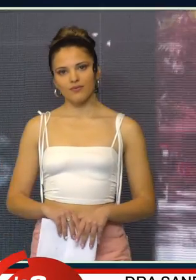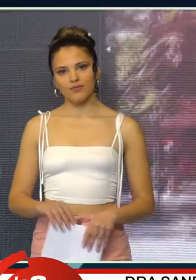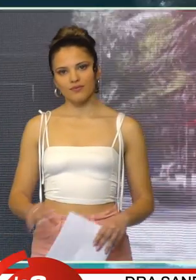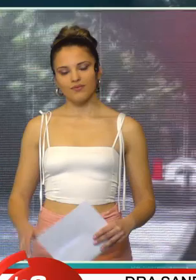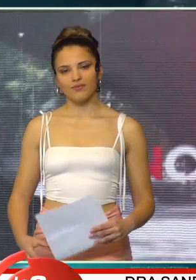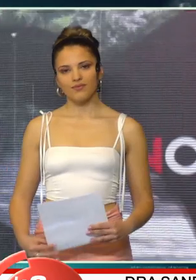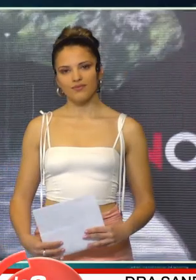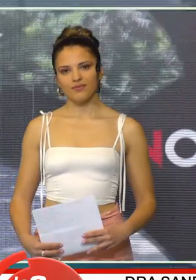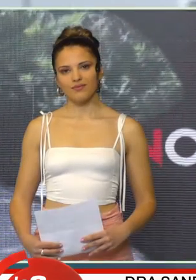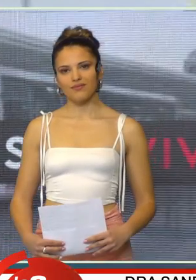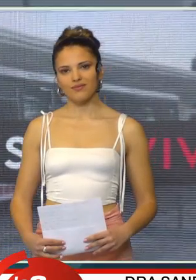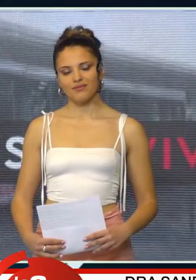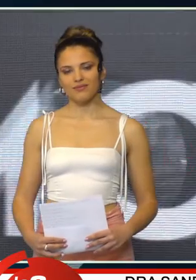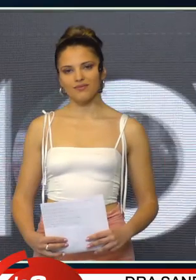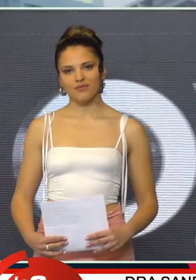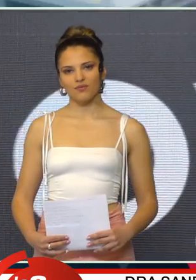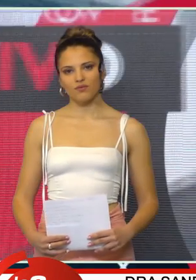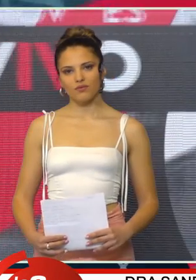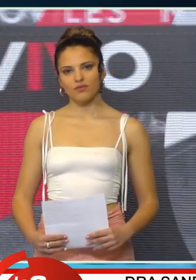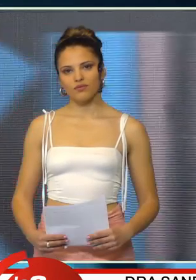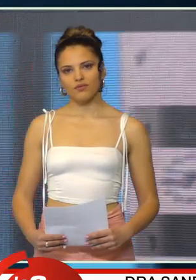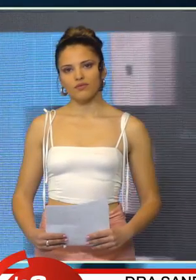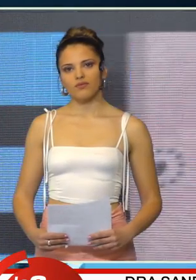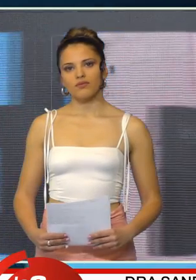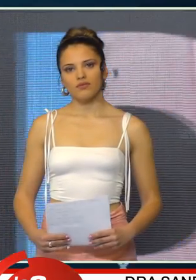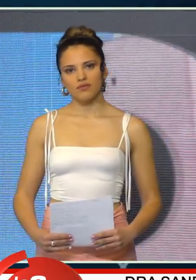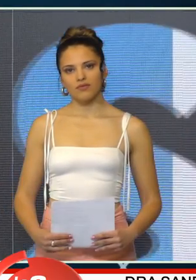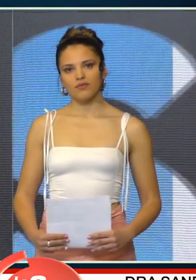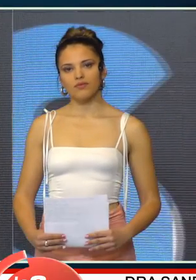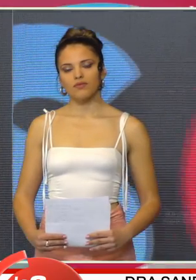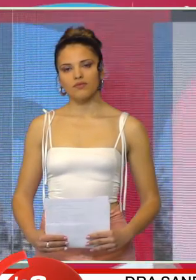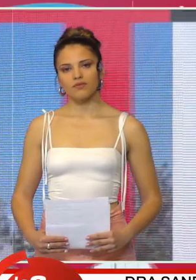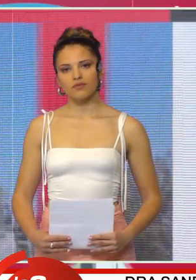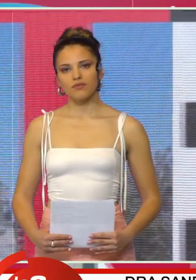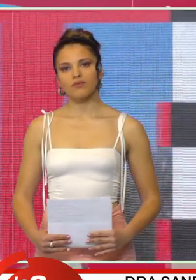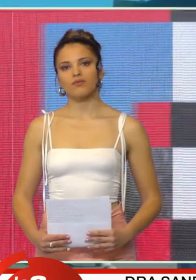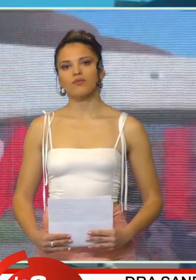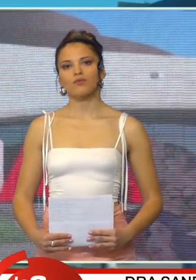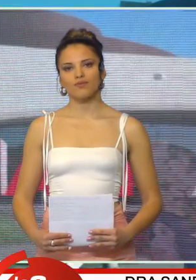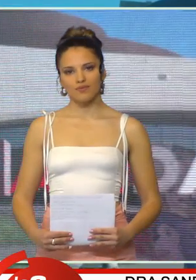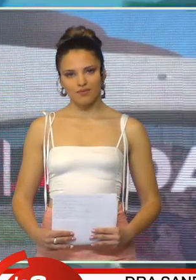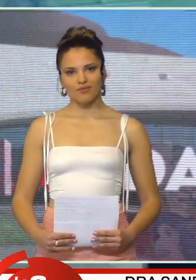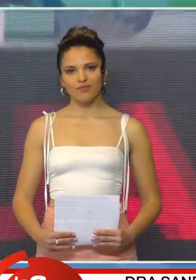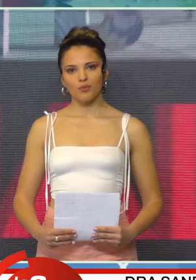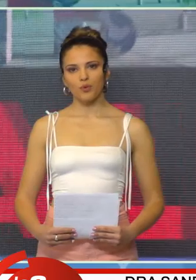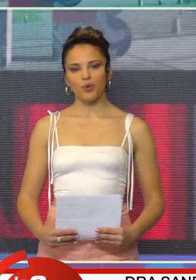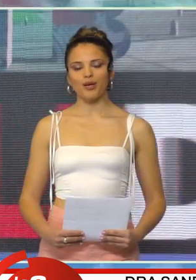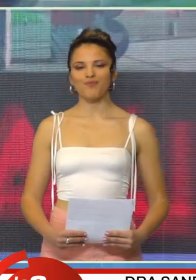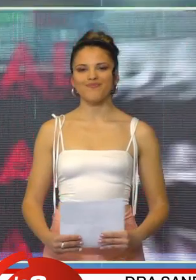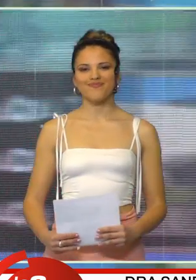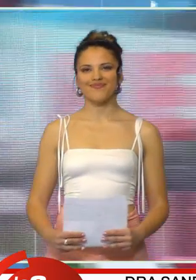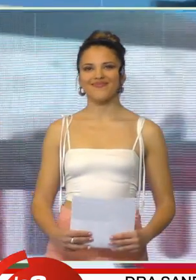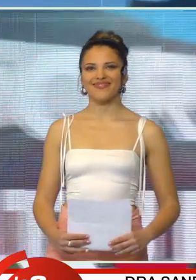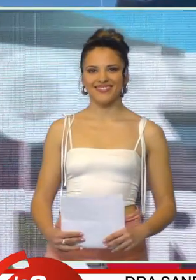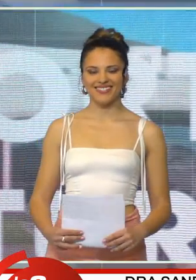hacen mamografías, y después, paulatinamente, irá llegando a las obras sociales. Perfecto, doctora,